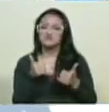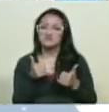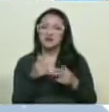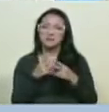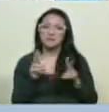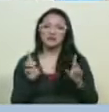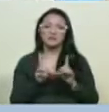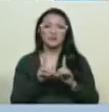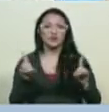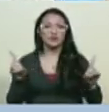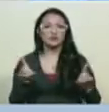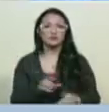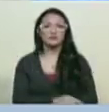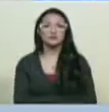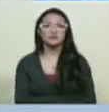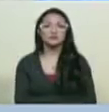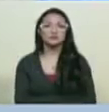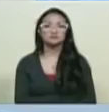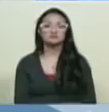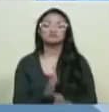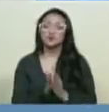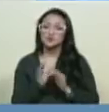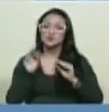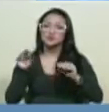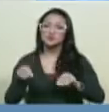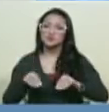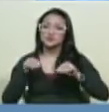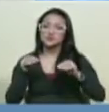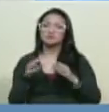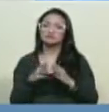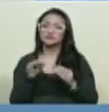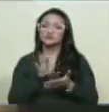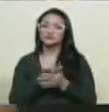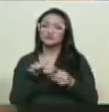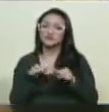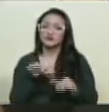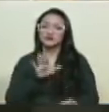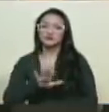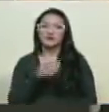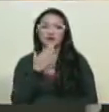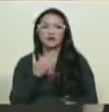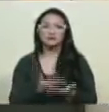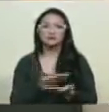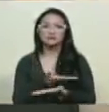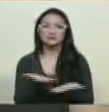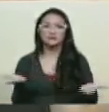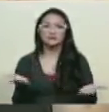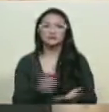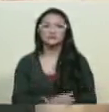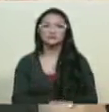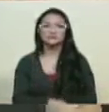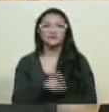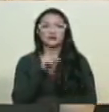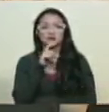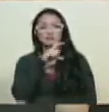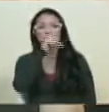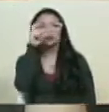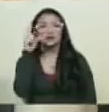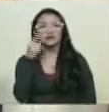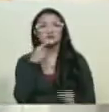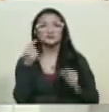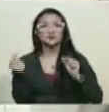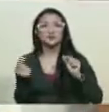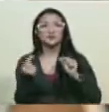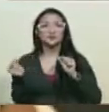pacífica y democrática. Ese es mi llamado, que todo siga ocurriendo de esta forma. Muchas gracias. Bien, escuchamos palabras del fiscal general de la República, doctor